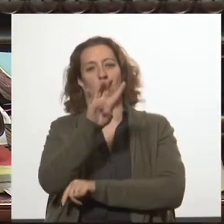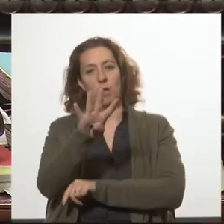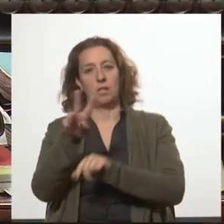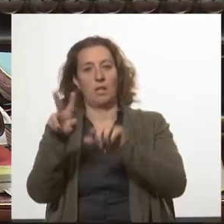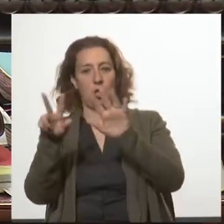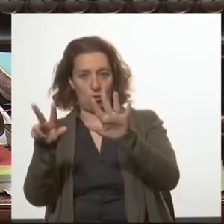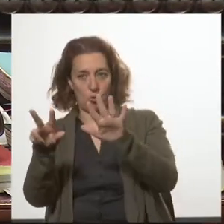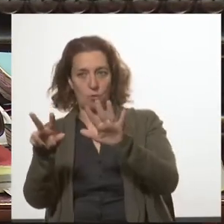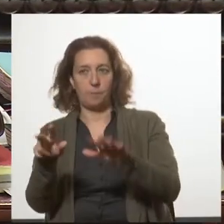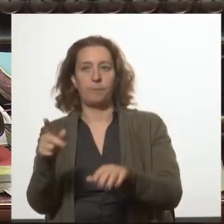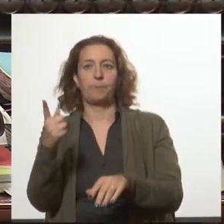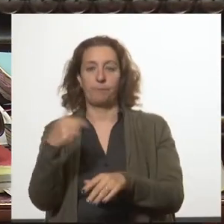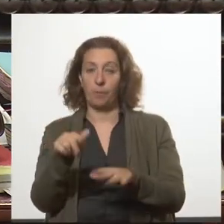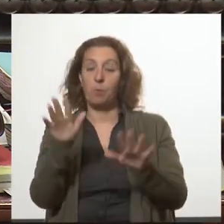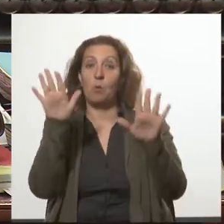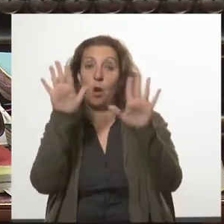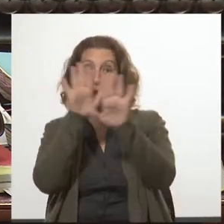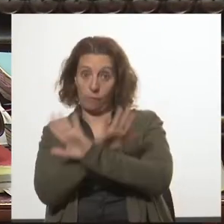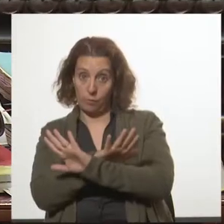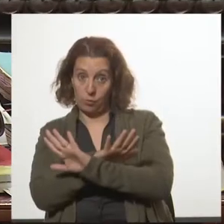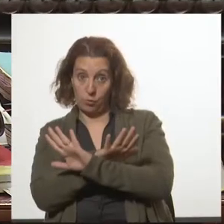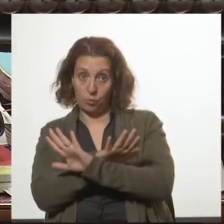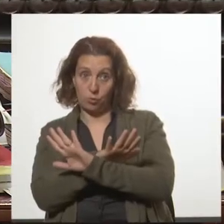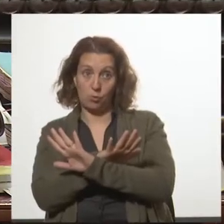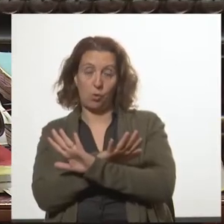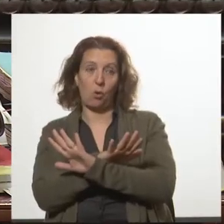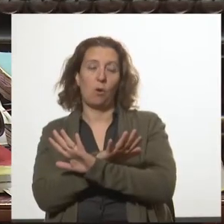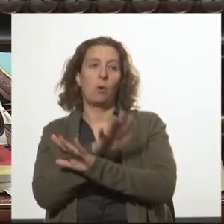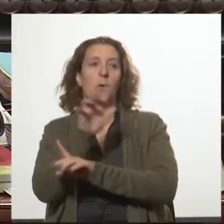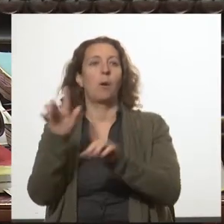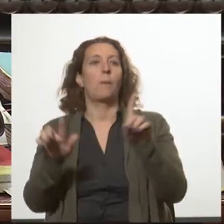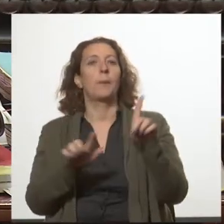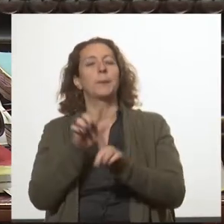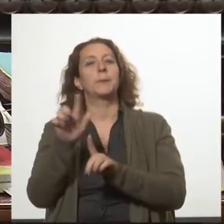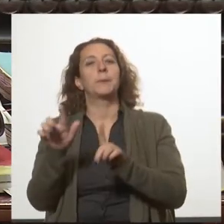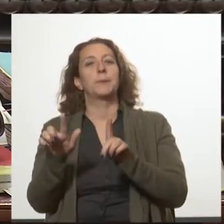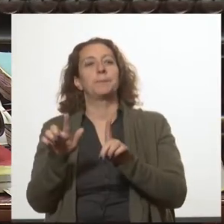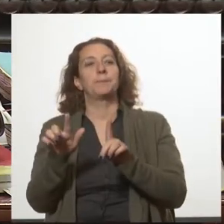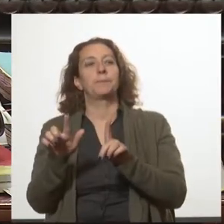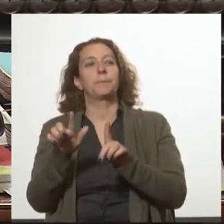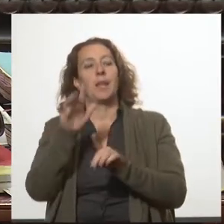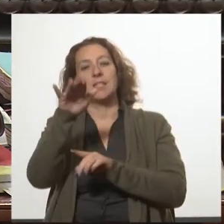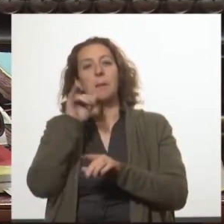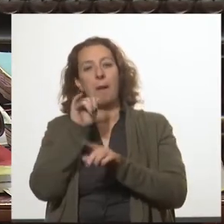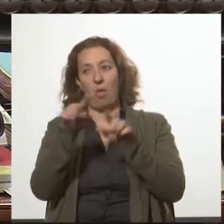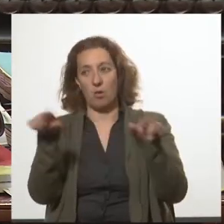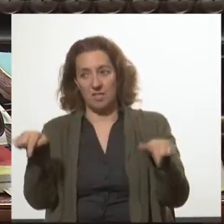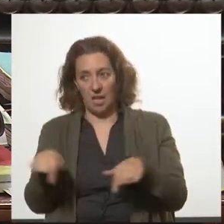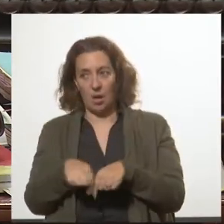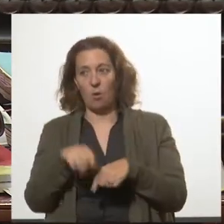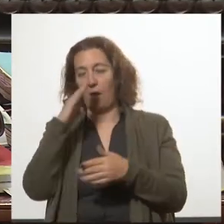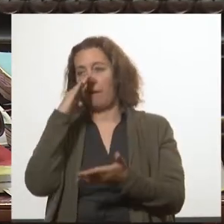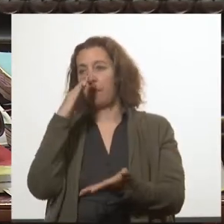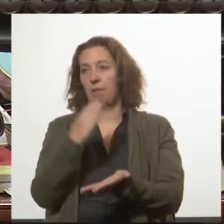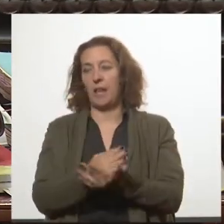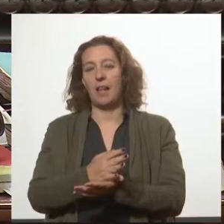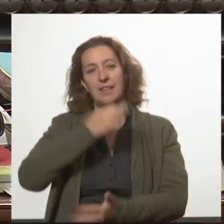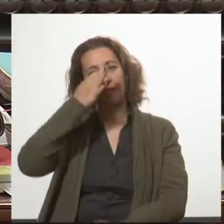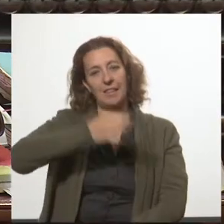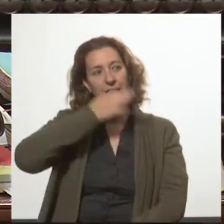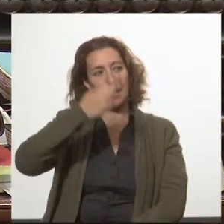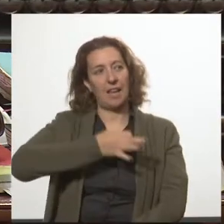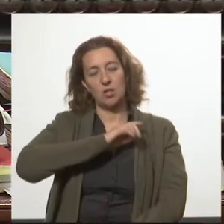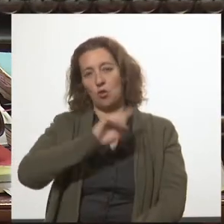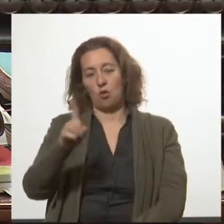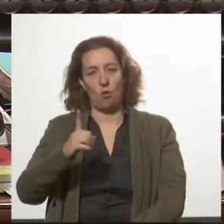y debido a la confusión de que porque a veces una llamada sala termina con una declaración que es desfavorable a la